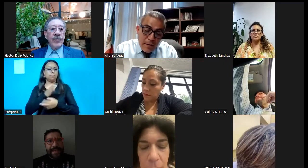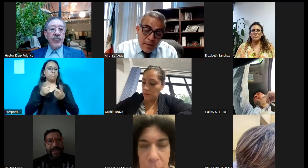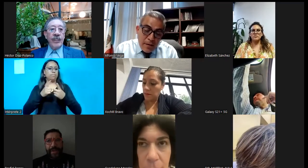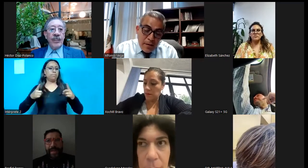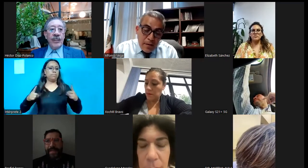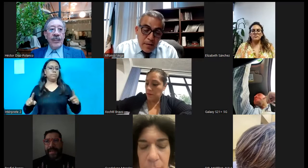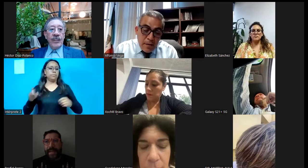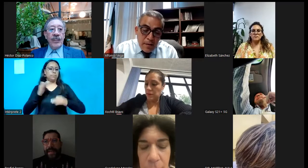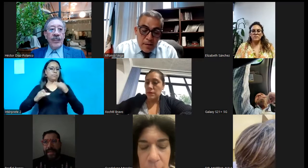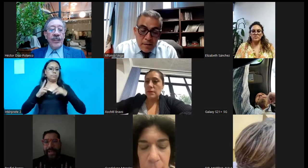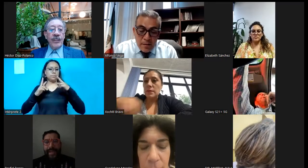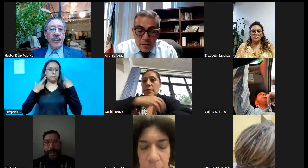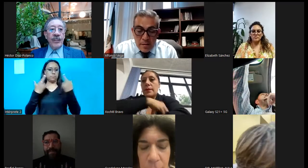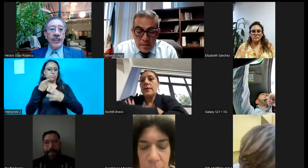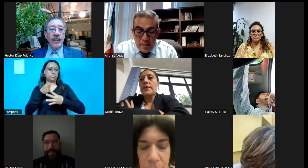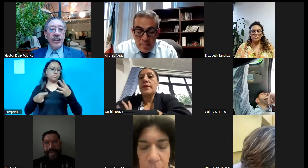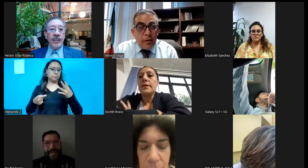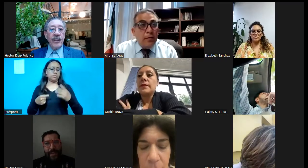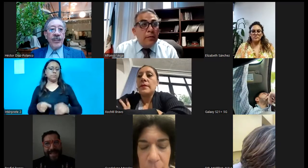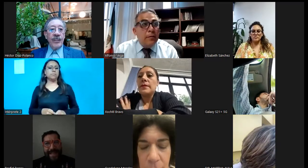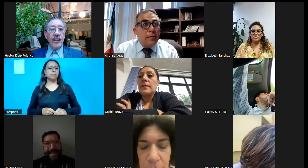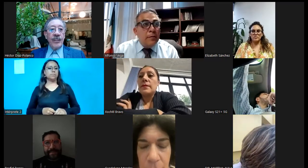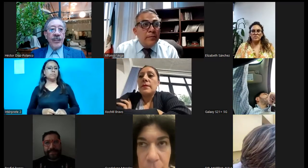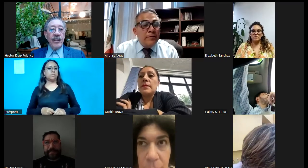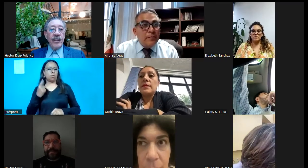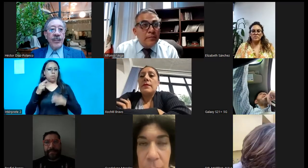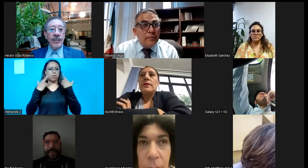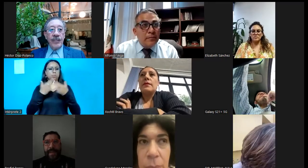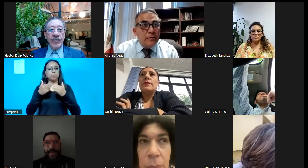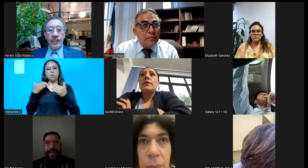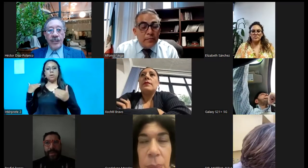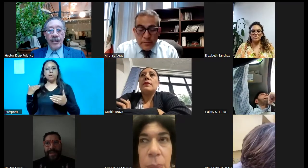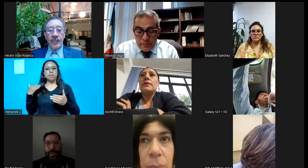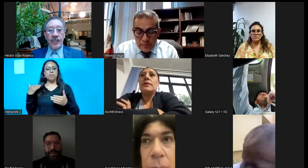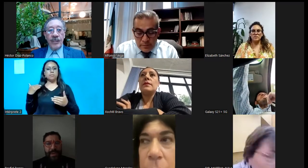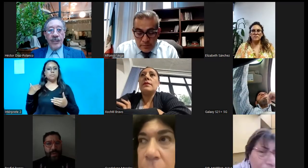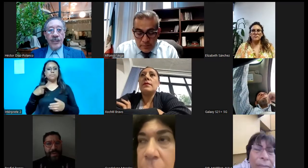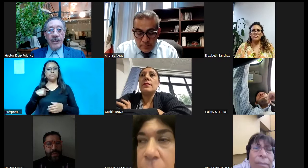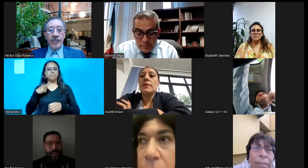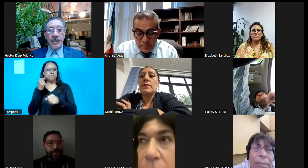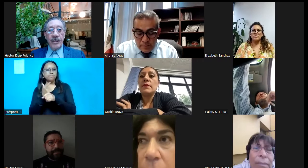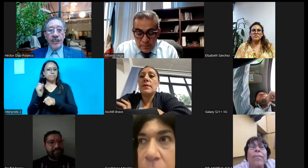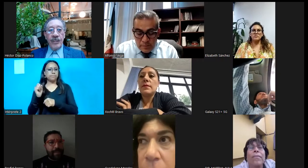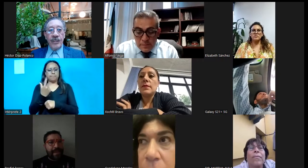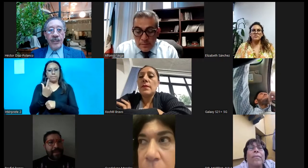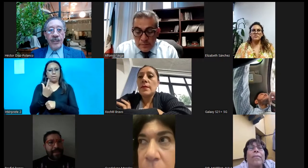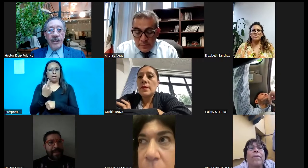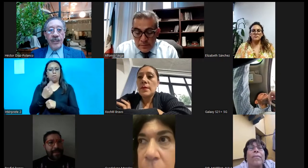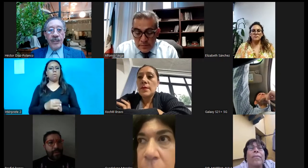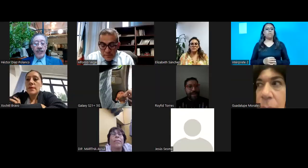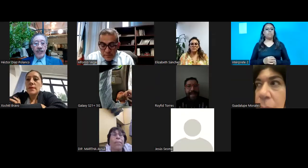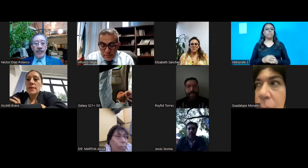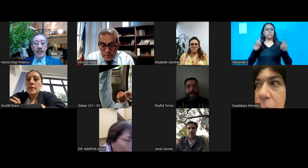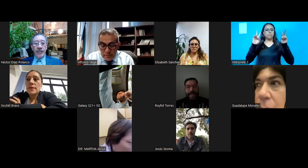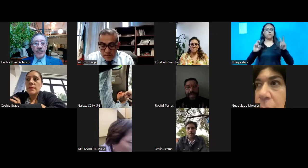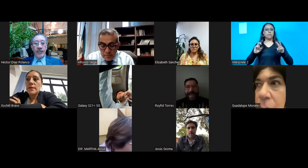sesiones. La sesión pasada me di cuenta de un asunto en el tema